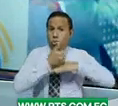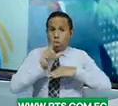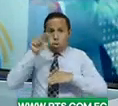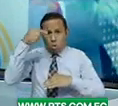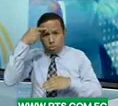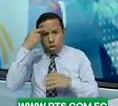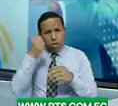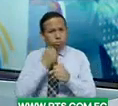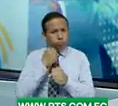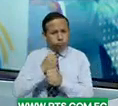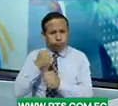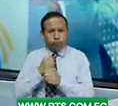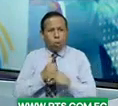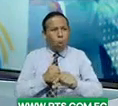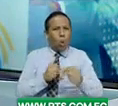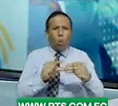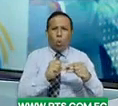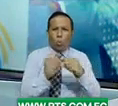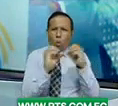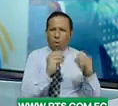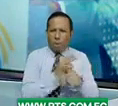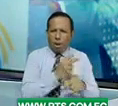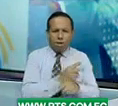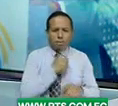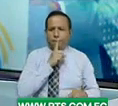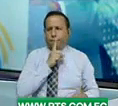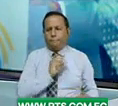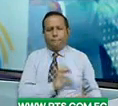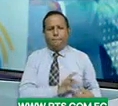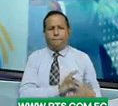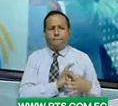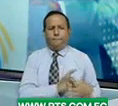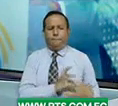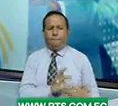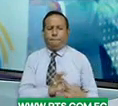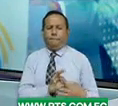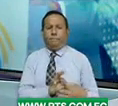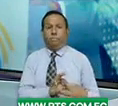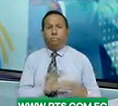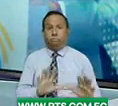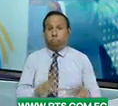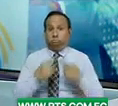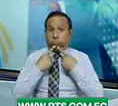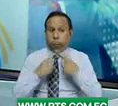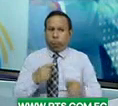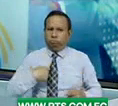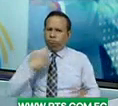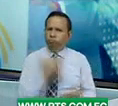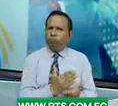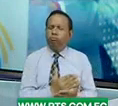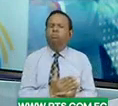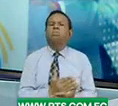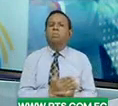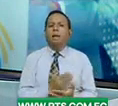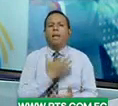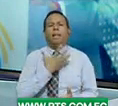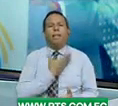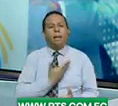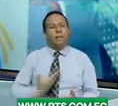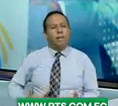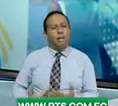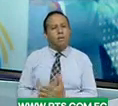Noboa recibió las credenciales del Consejo Nacional Electoral, lo que sella su triunfo como nuevo presidente del